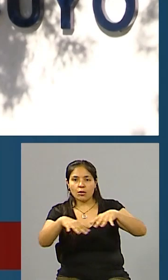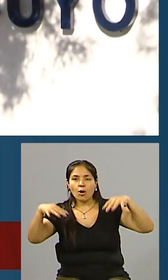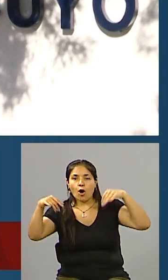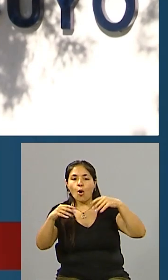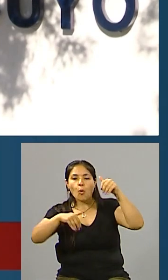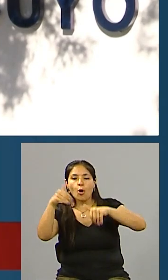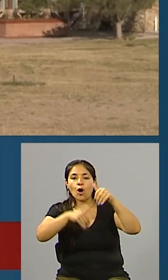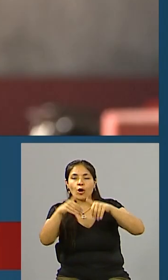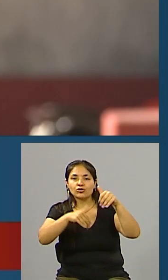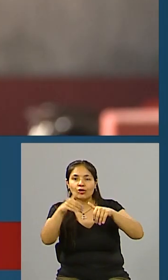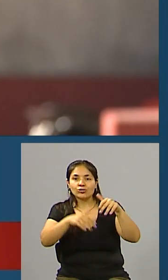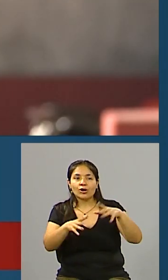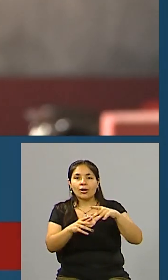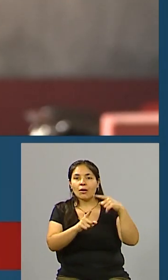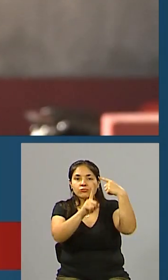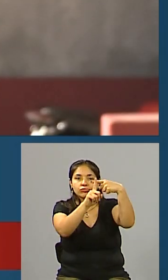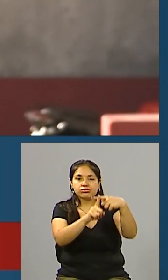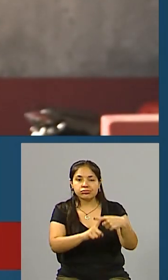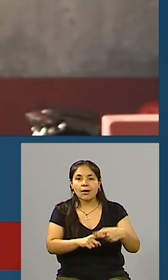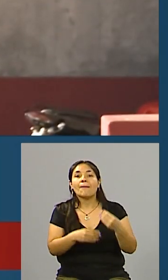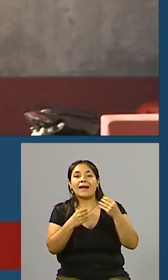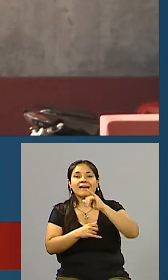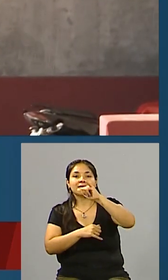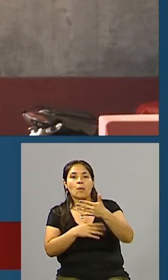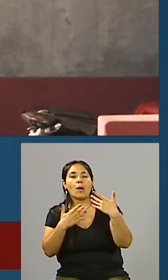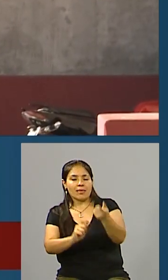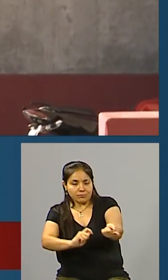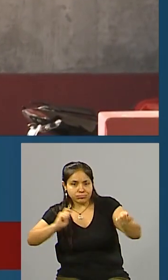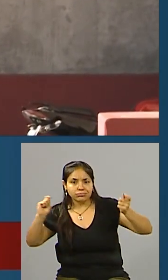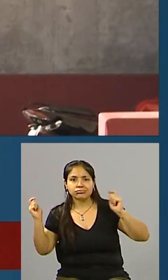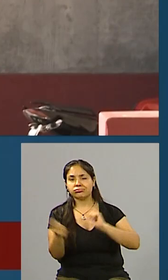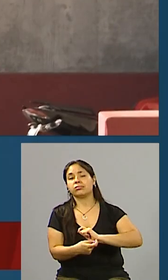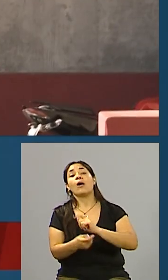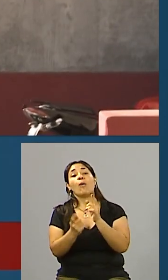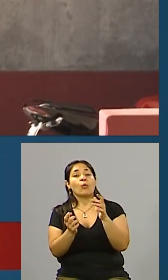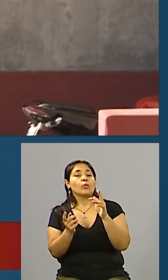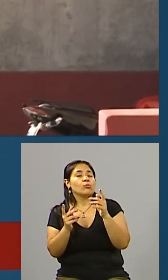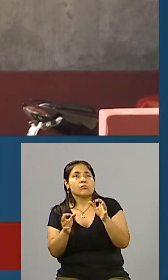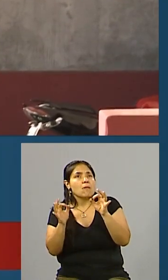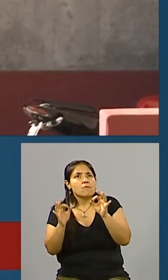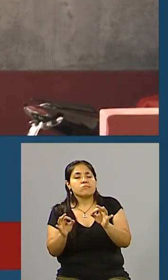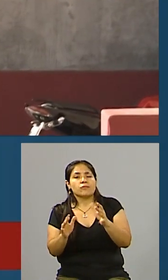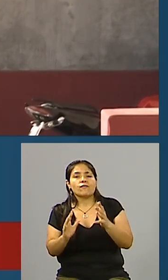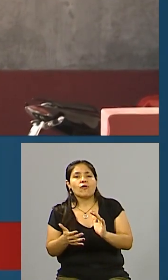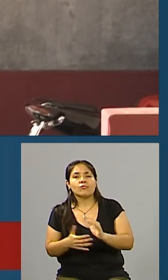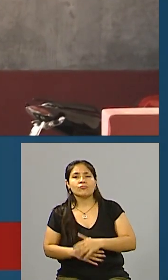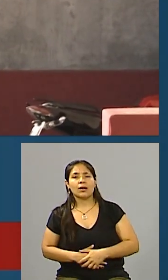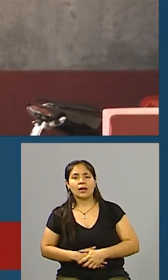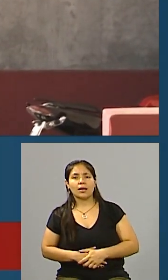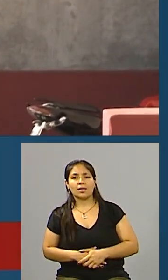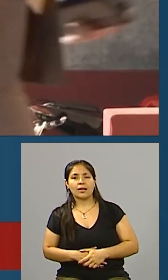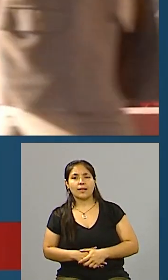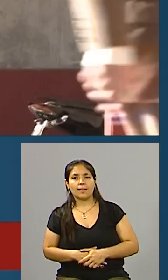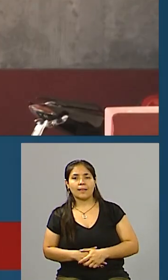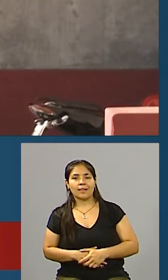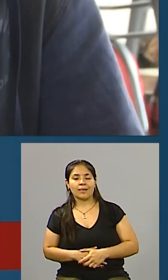manera totalmente revolucionaria, de una forma totalmente de poner patas para